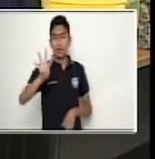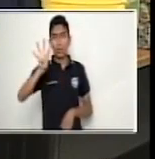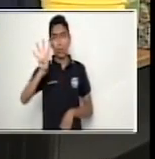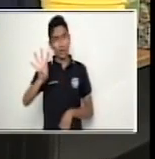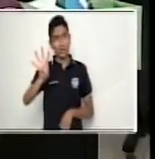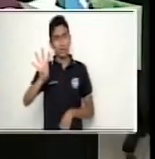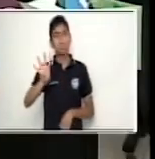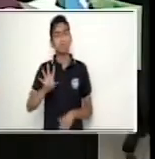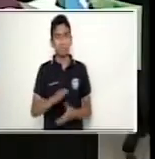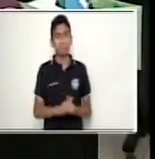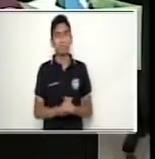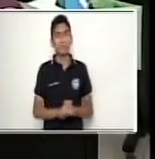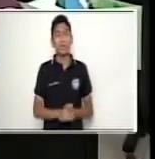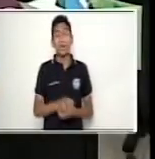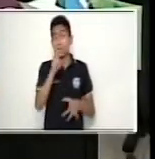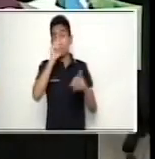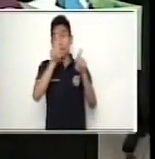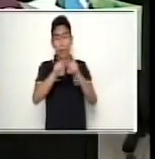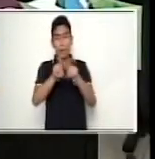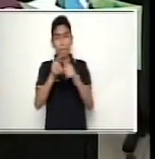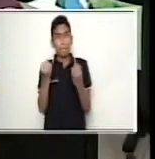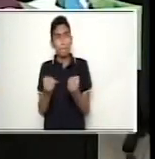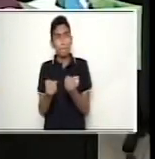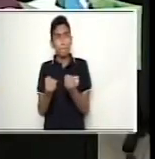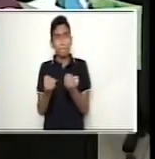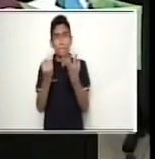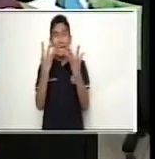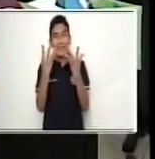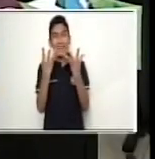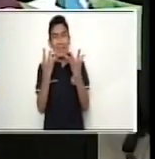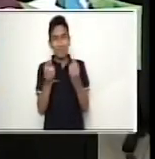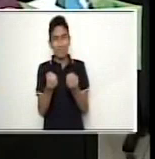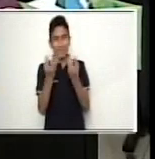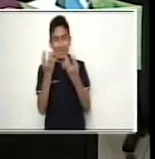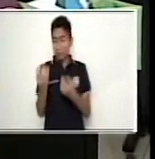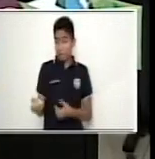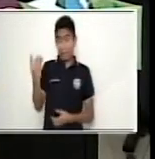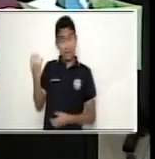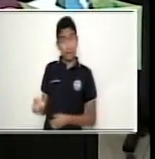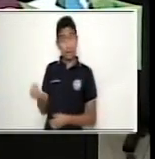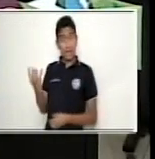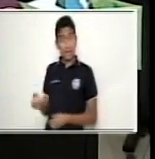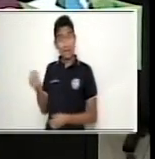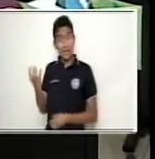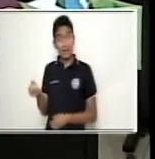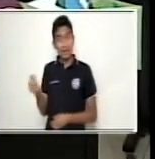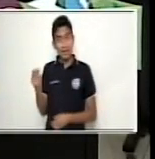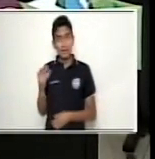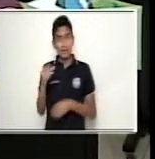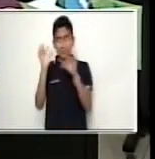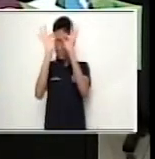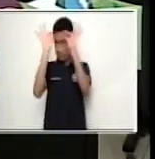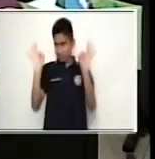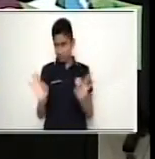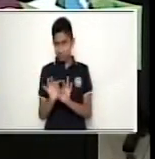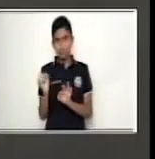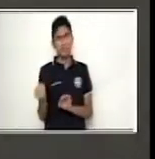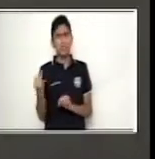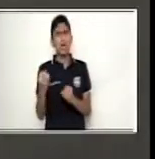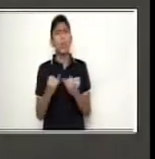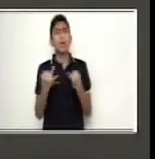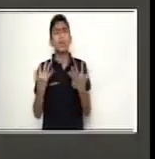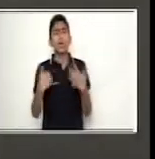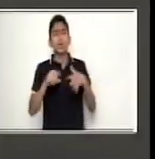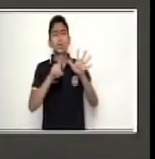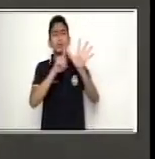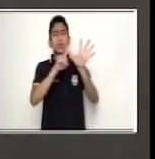624. Lo vas a anotar en una parte, en la parte superior de tu pizarra mágica.